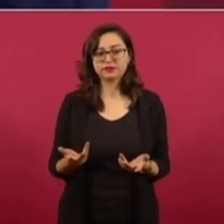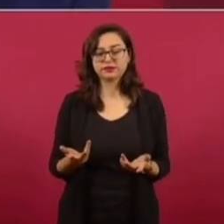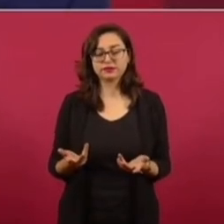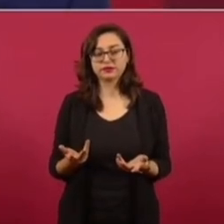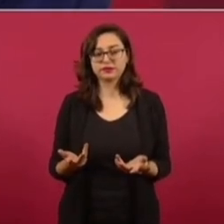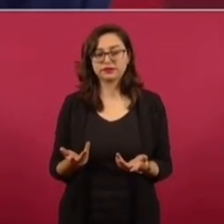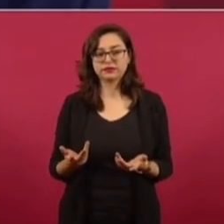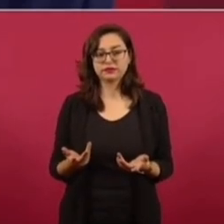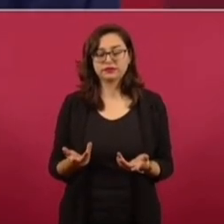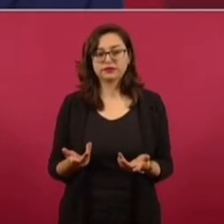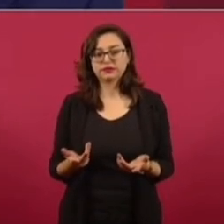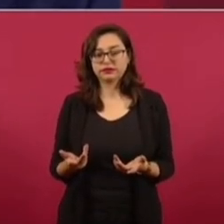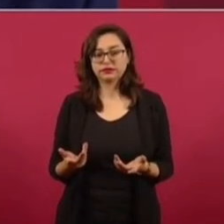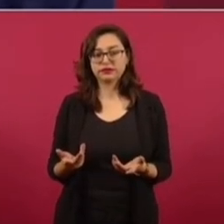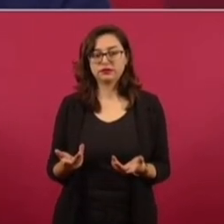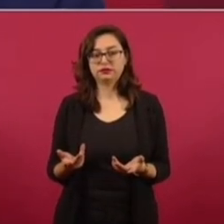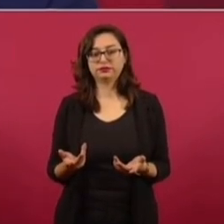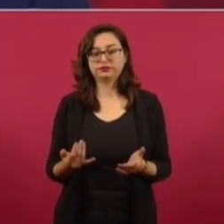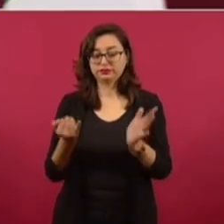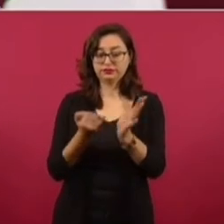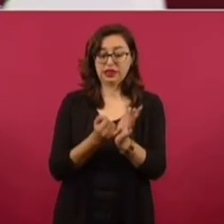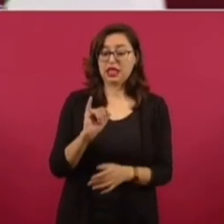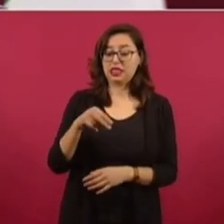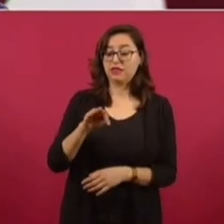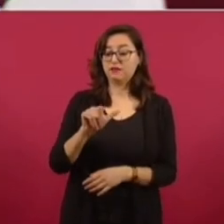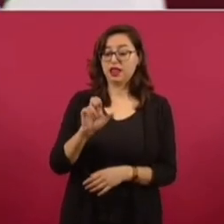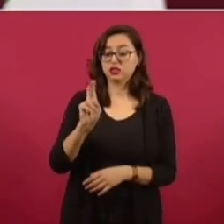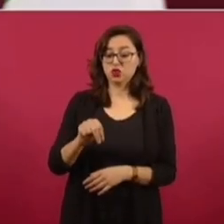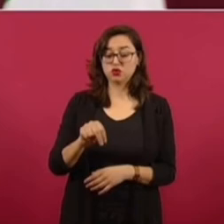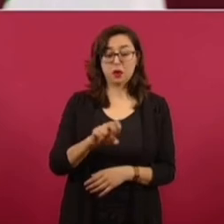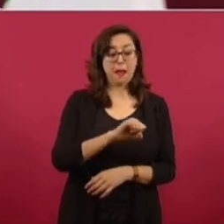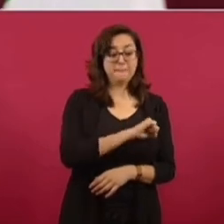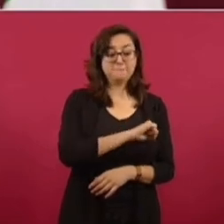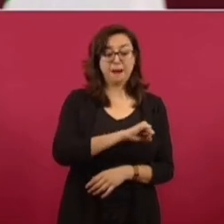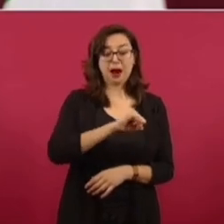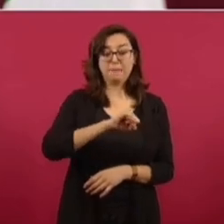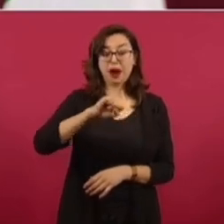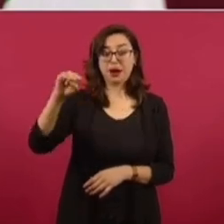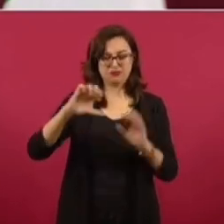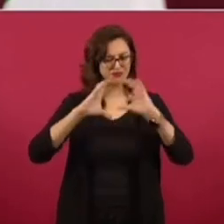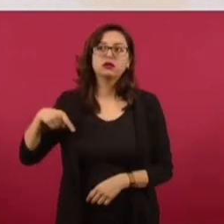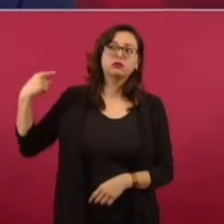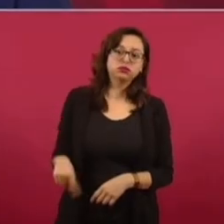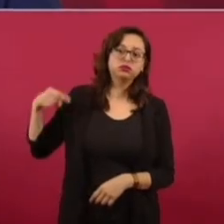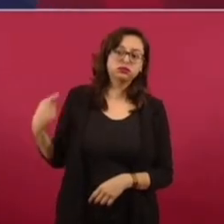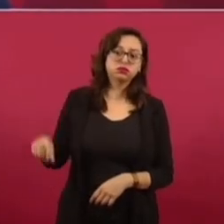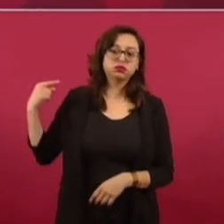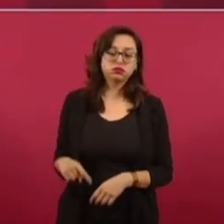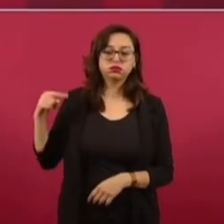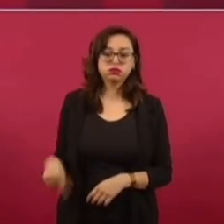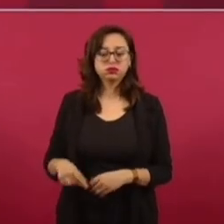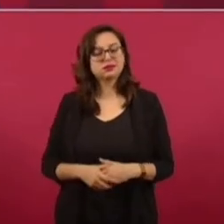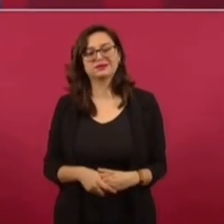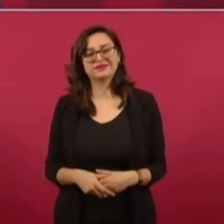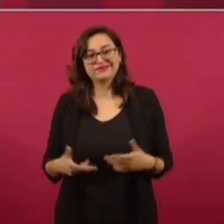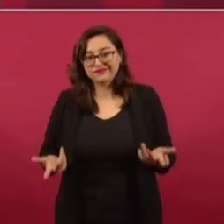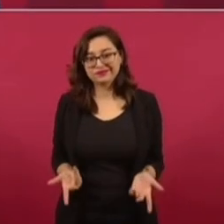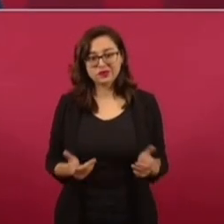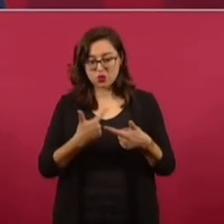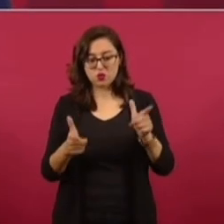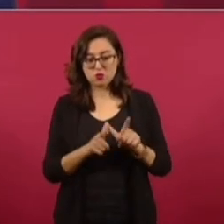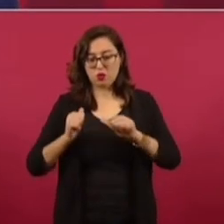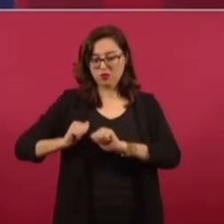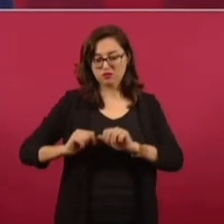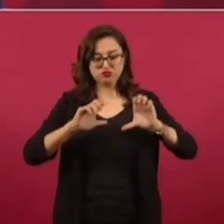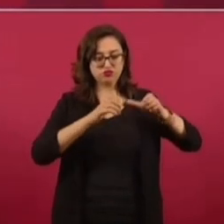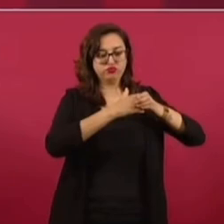el problema de la inflación, un problema mundial, originado por las mismas políticas de siempre, por el mal comportamiento de las élites